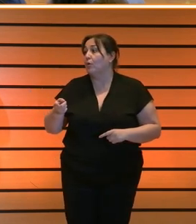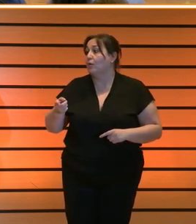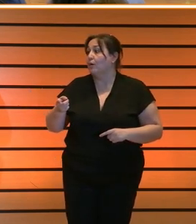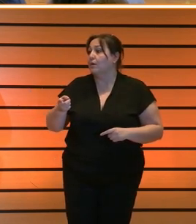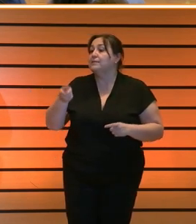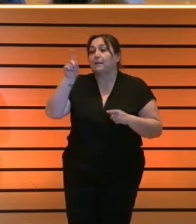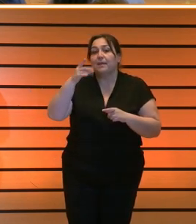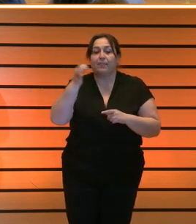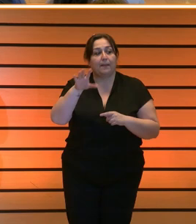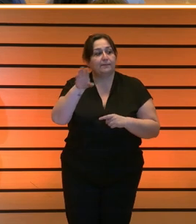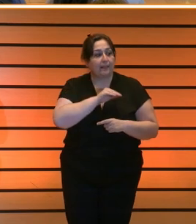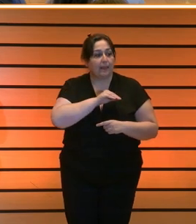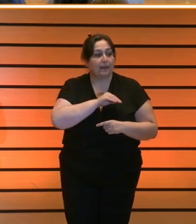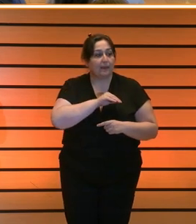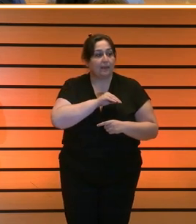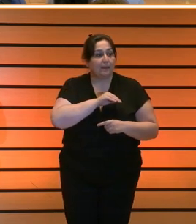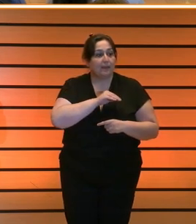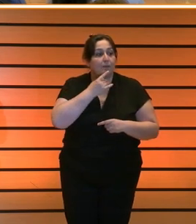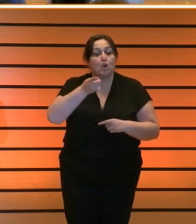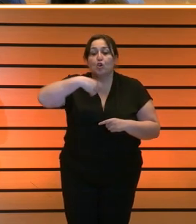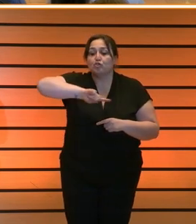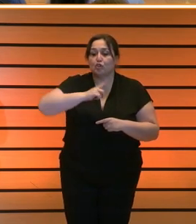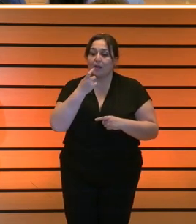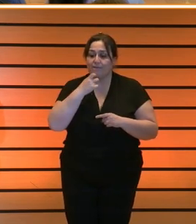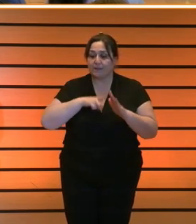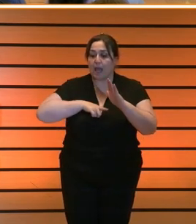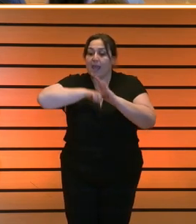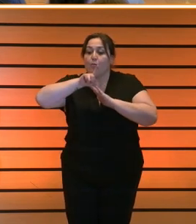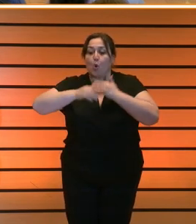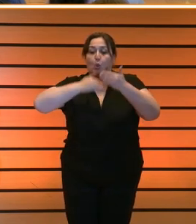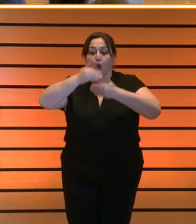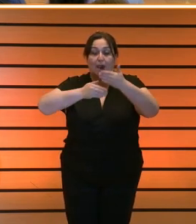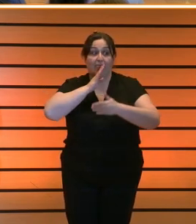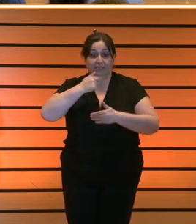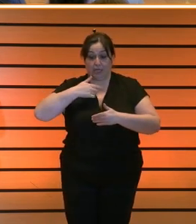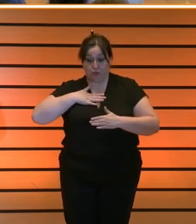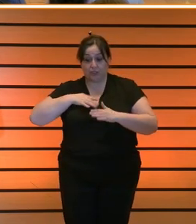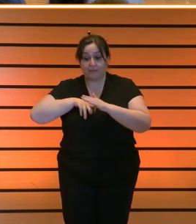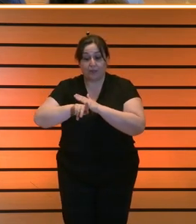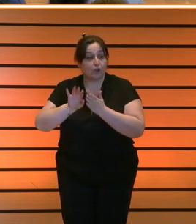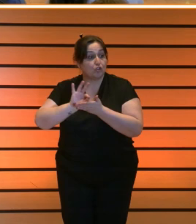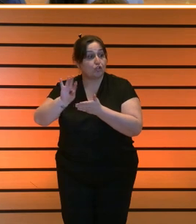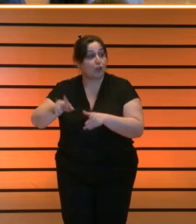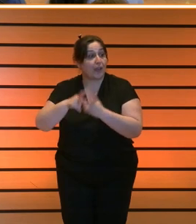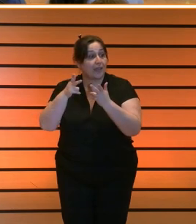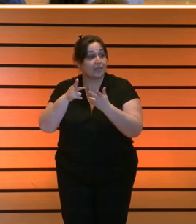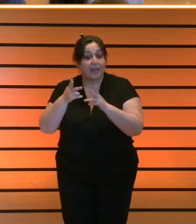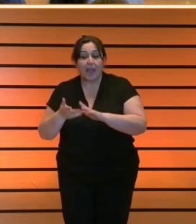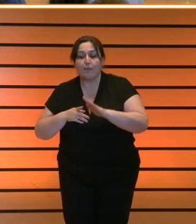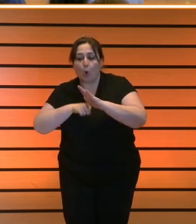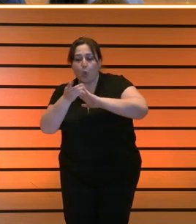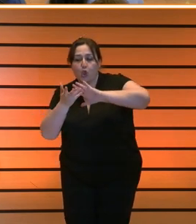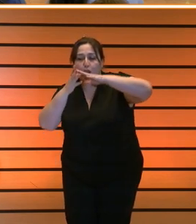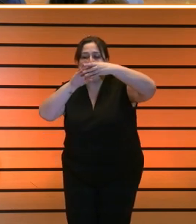hay que entender que nosotros tenemos que evolucionar desde los servicios sociales a los procesos sanitarios